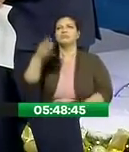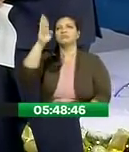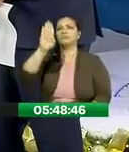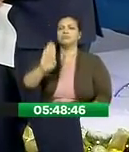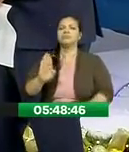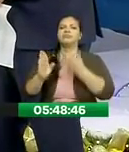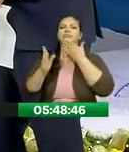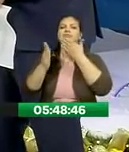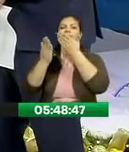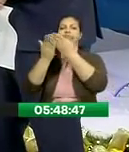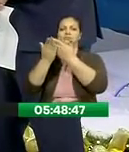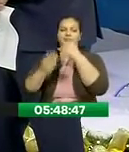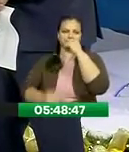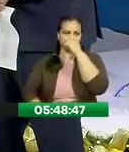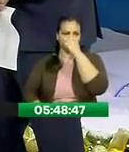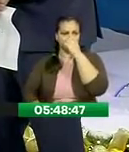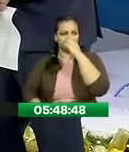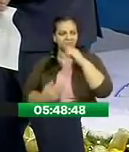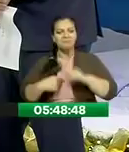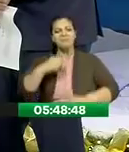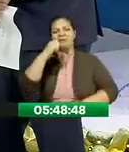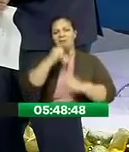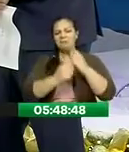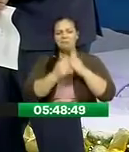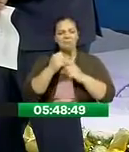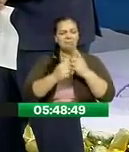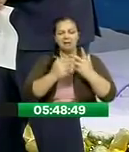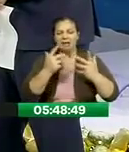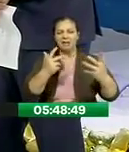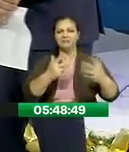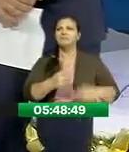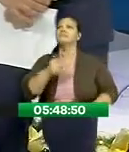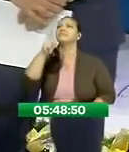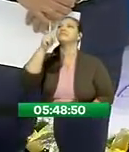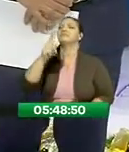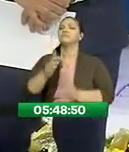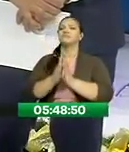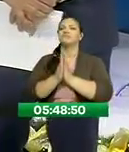levanta. Y me dice, levántate, cuerpo bajo. ¡Eso!